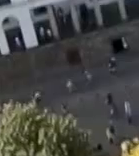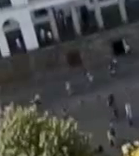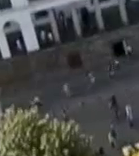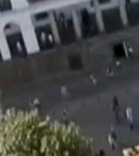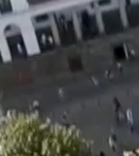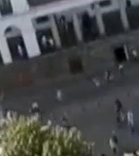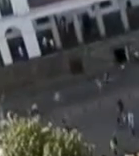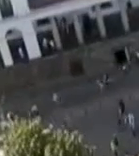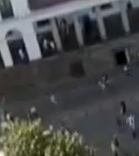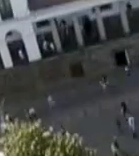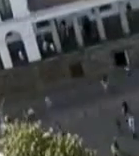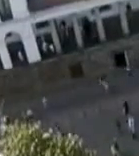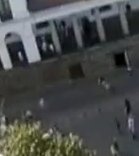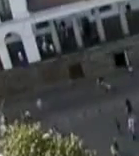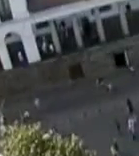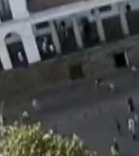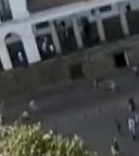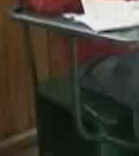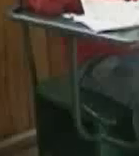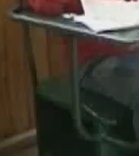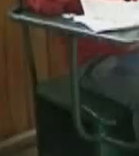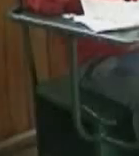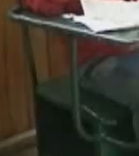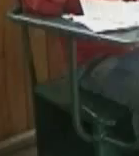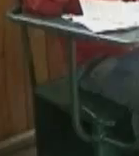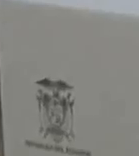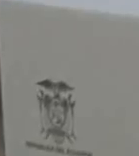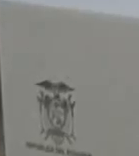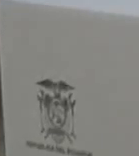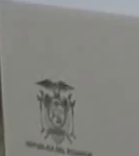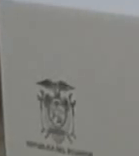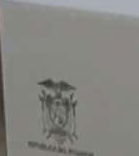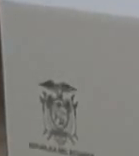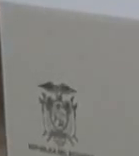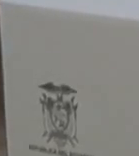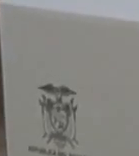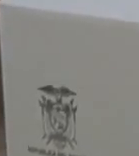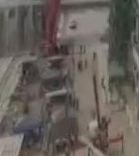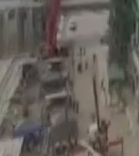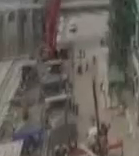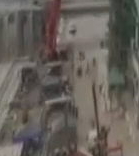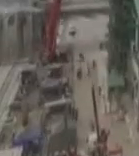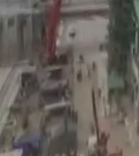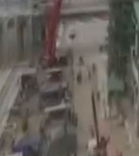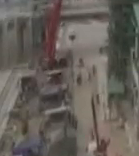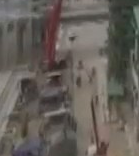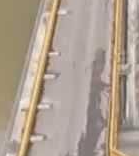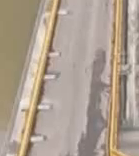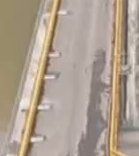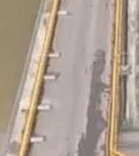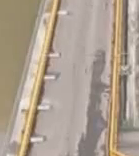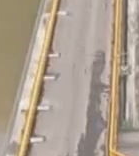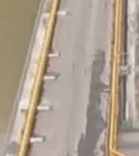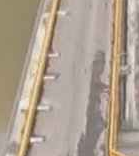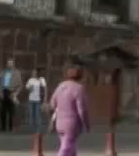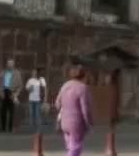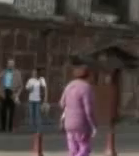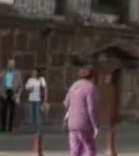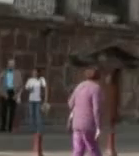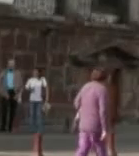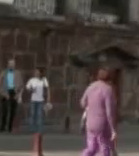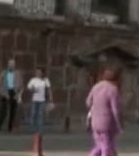Junto a él, analizaremos la candidatura presidencial para las elecciones de 2017, los logros y retos de la Revolución Ciudadana,